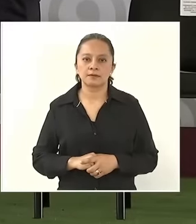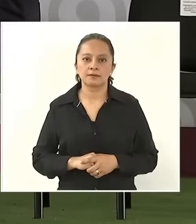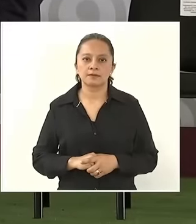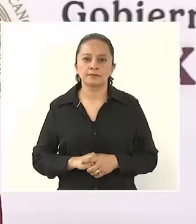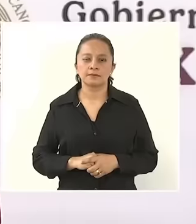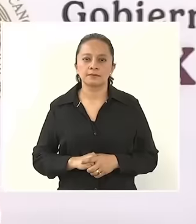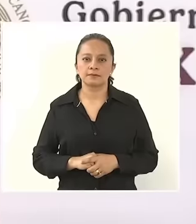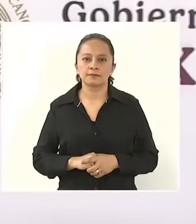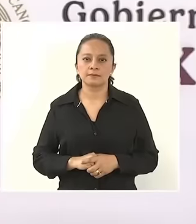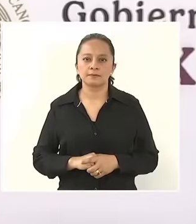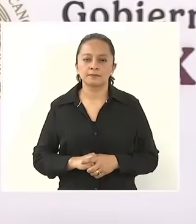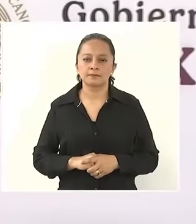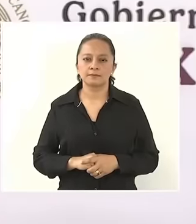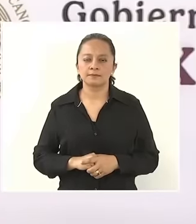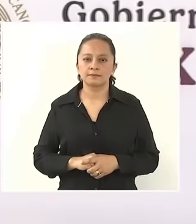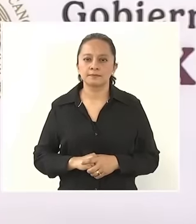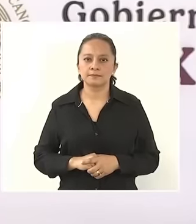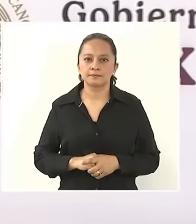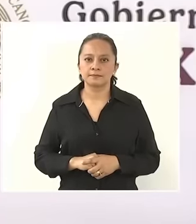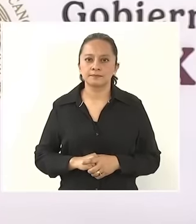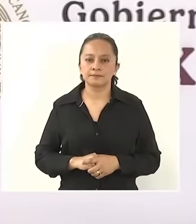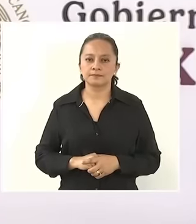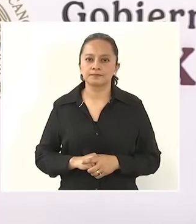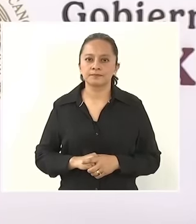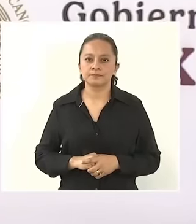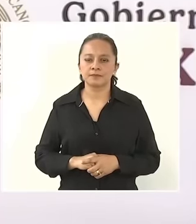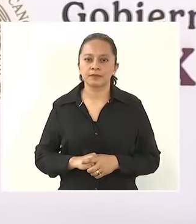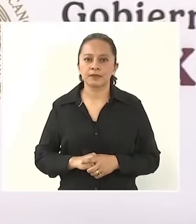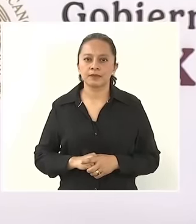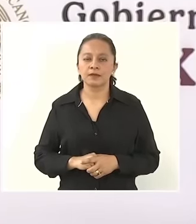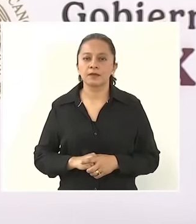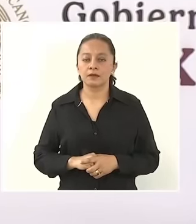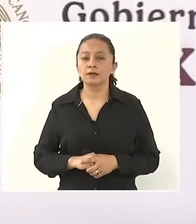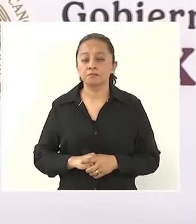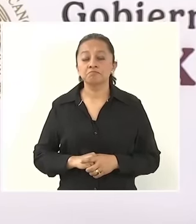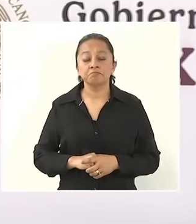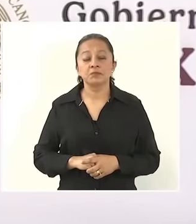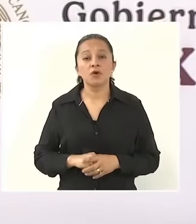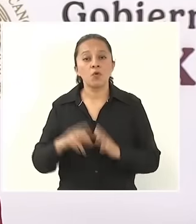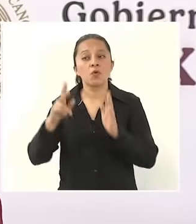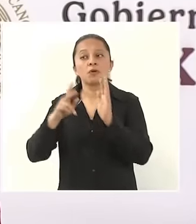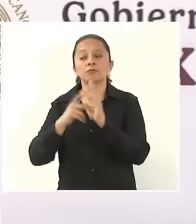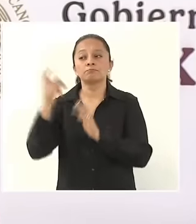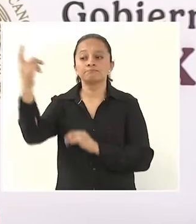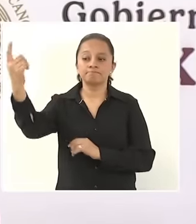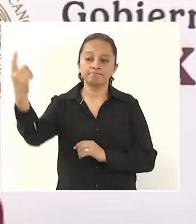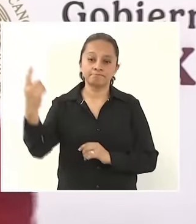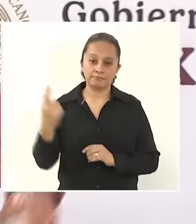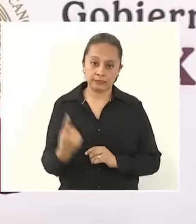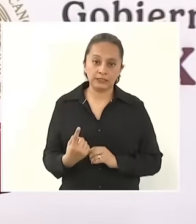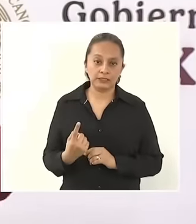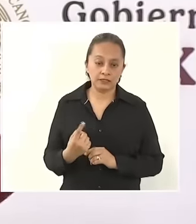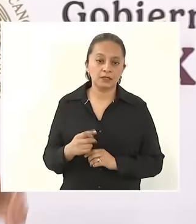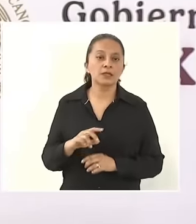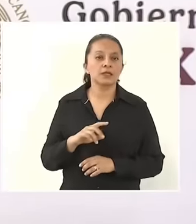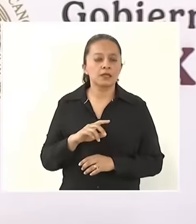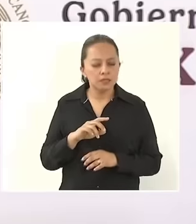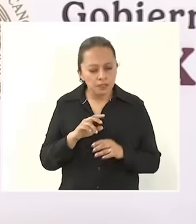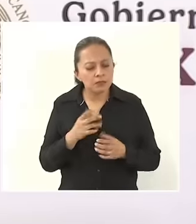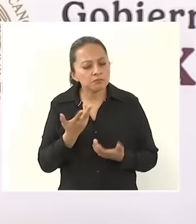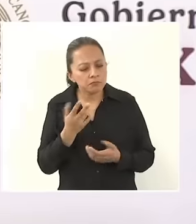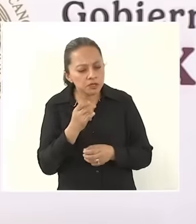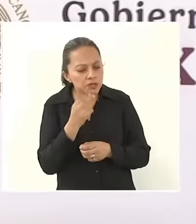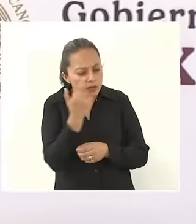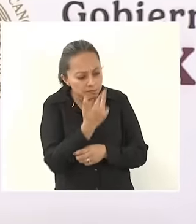Vamos a regresar para darle seguimiento. El presidente López Obrador, y eso lo sabe muy bien